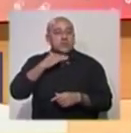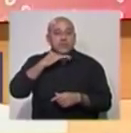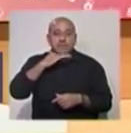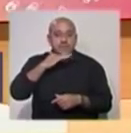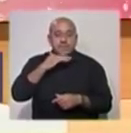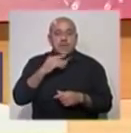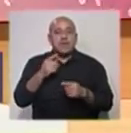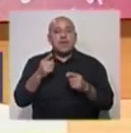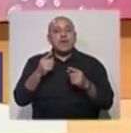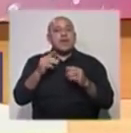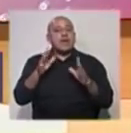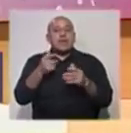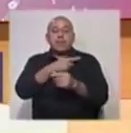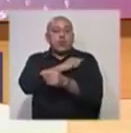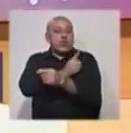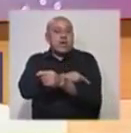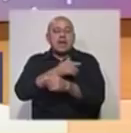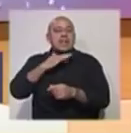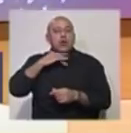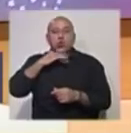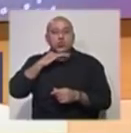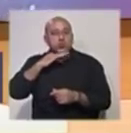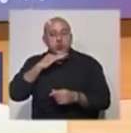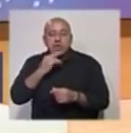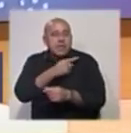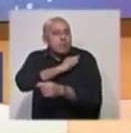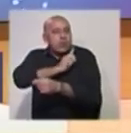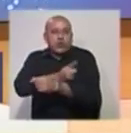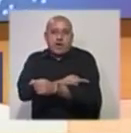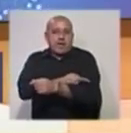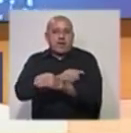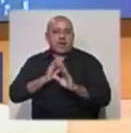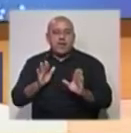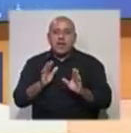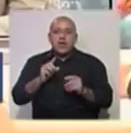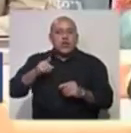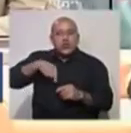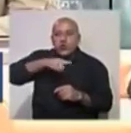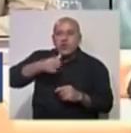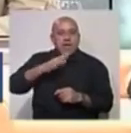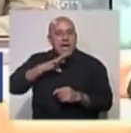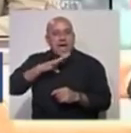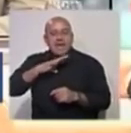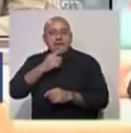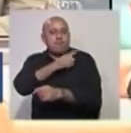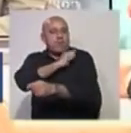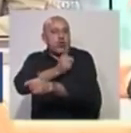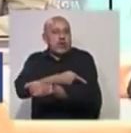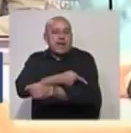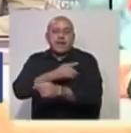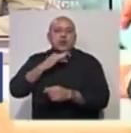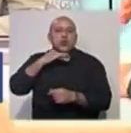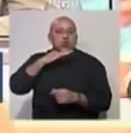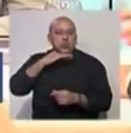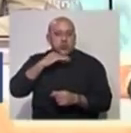es que... Es del poder, la corrupción. Es del poder, queda bastante claro que donde hay poder hay corrupción, más como norma que como